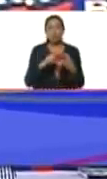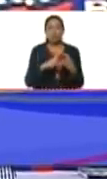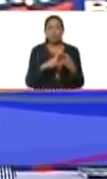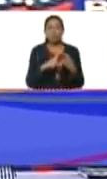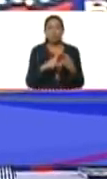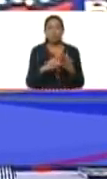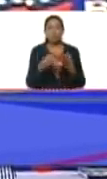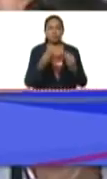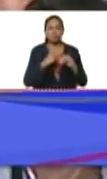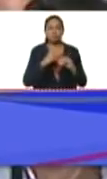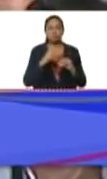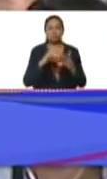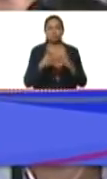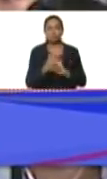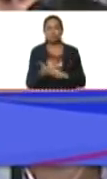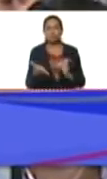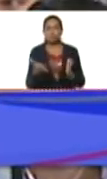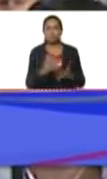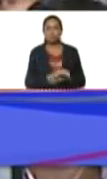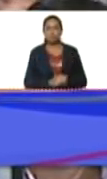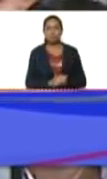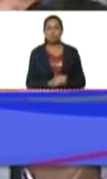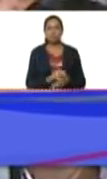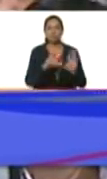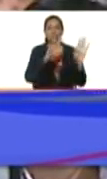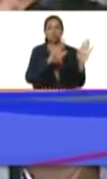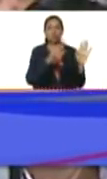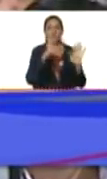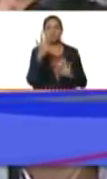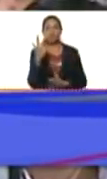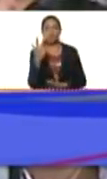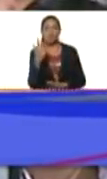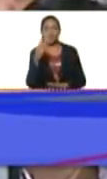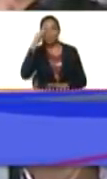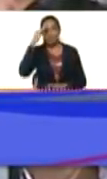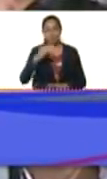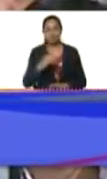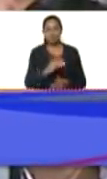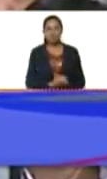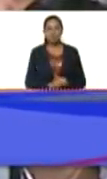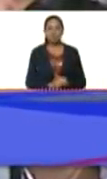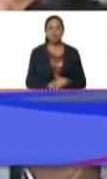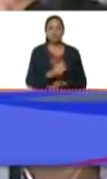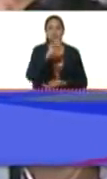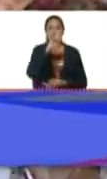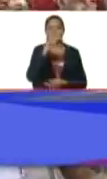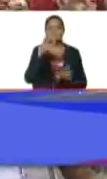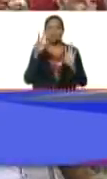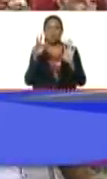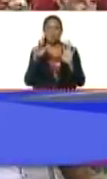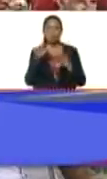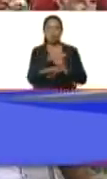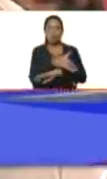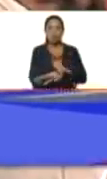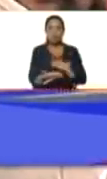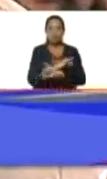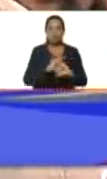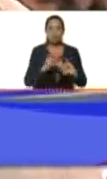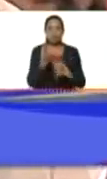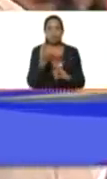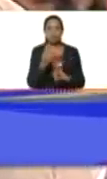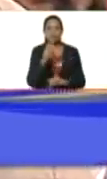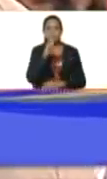está compuesta por... 83 milicianos. Tenemos 108 calles en nuestro cuadrante y aún todavía me